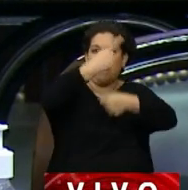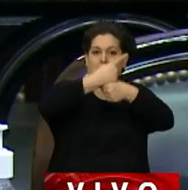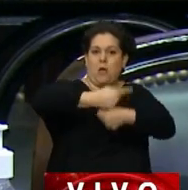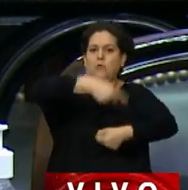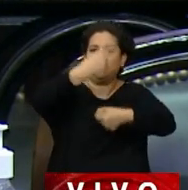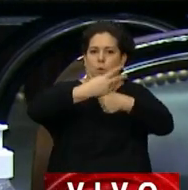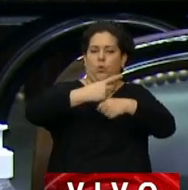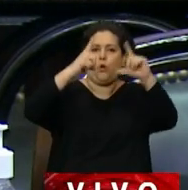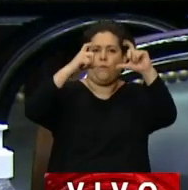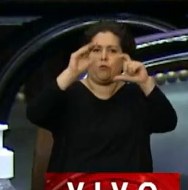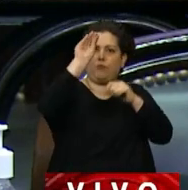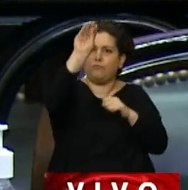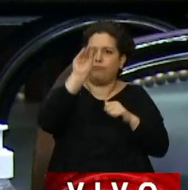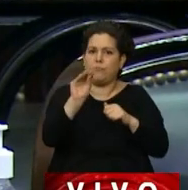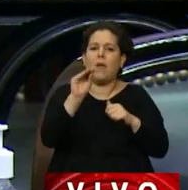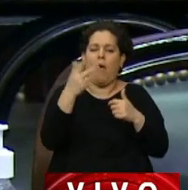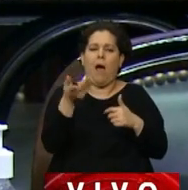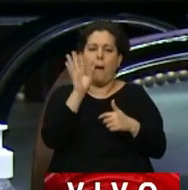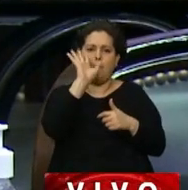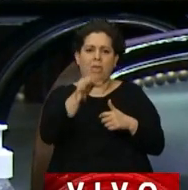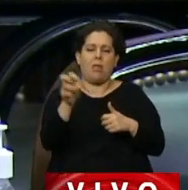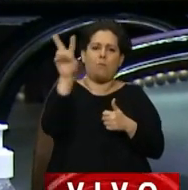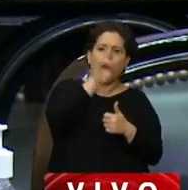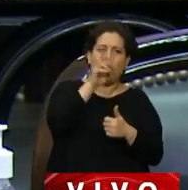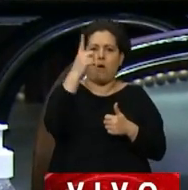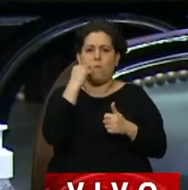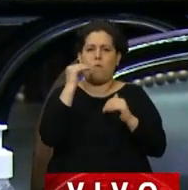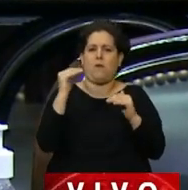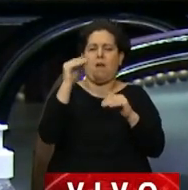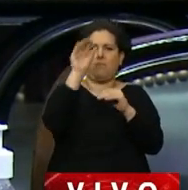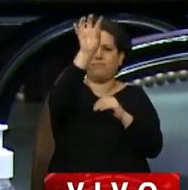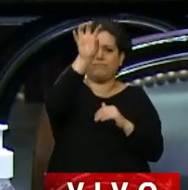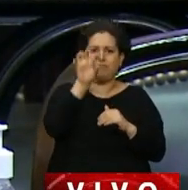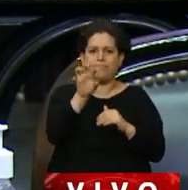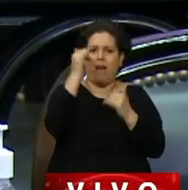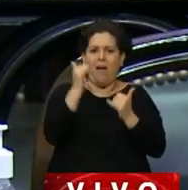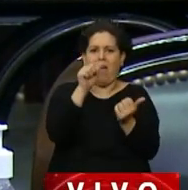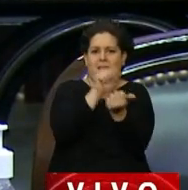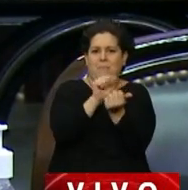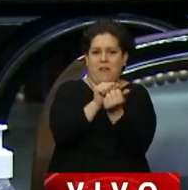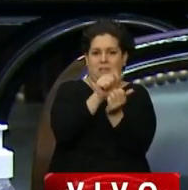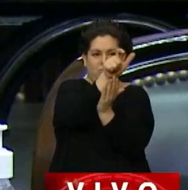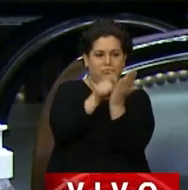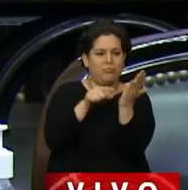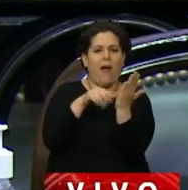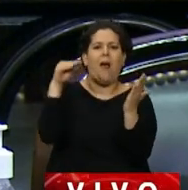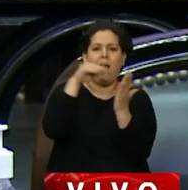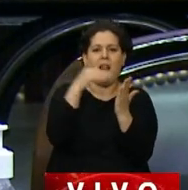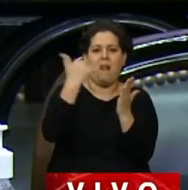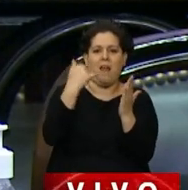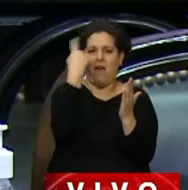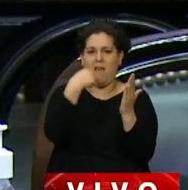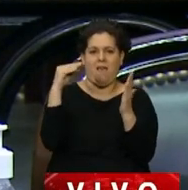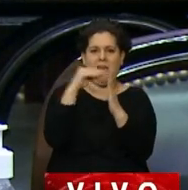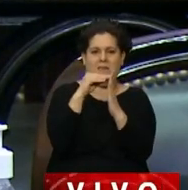a garantizar que una mujer y un hombre aparezcan impresos en la boleta única. Además, para